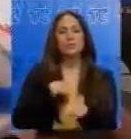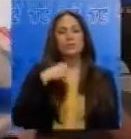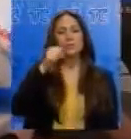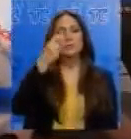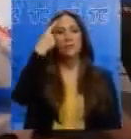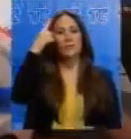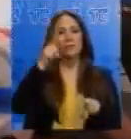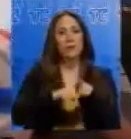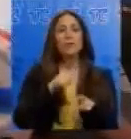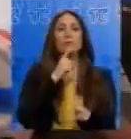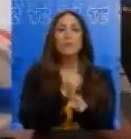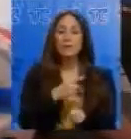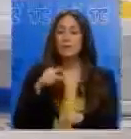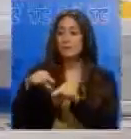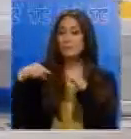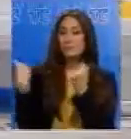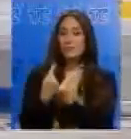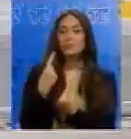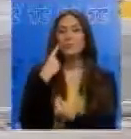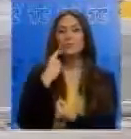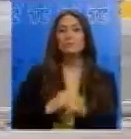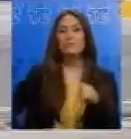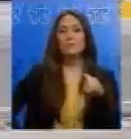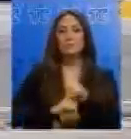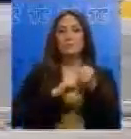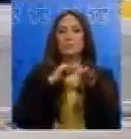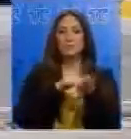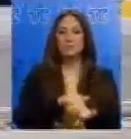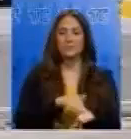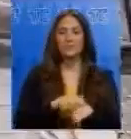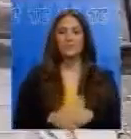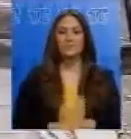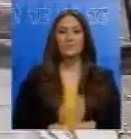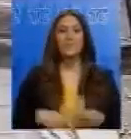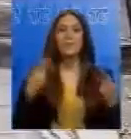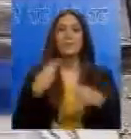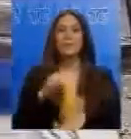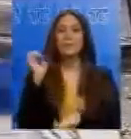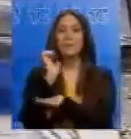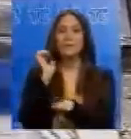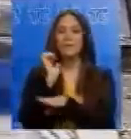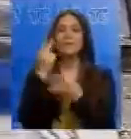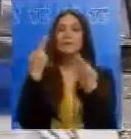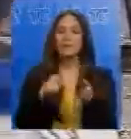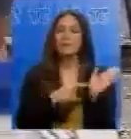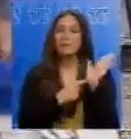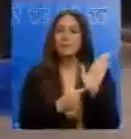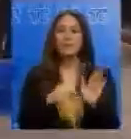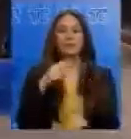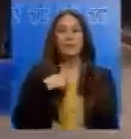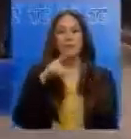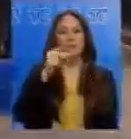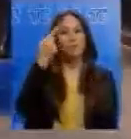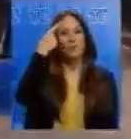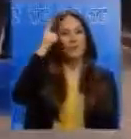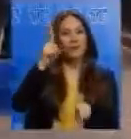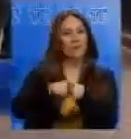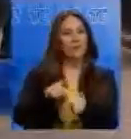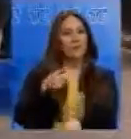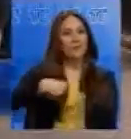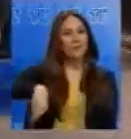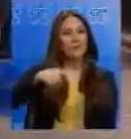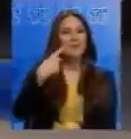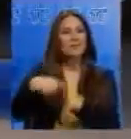acuerdo, incluso hemos cooperado a eso. Por otro lado, representantes de Ecuador mostraron su desacuerdo con la organización